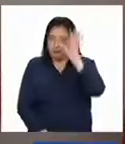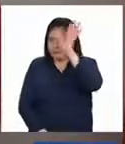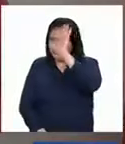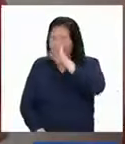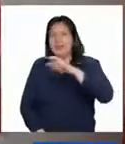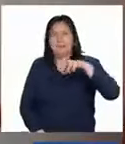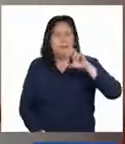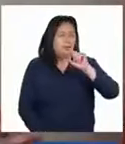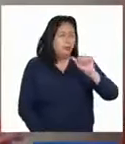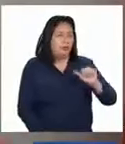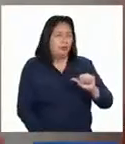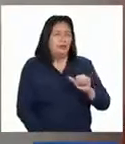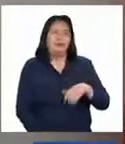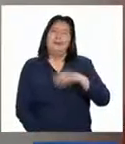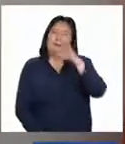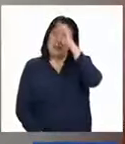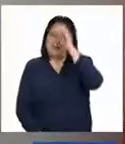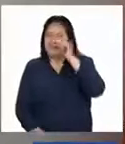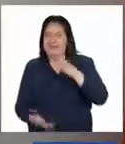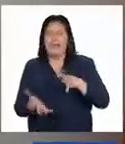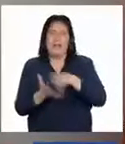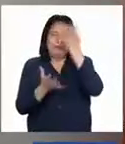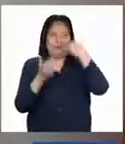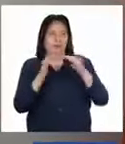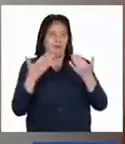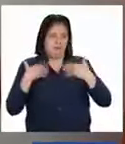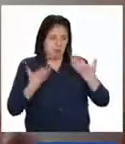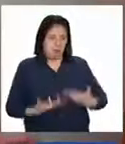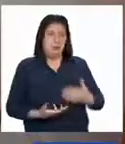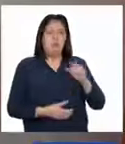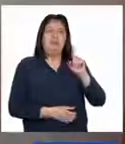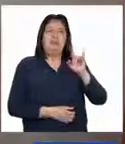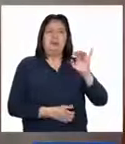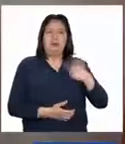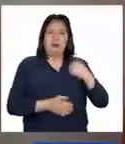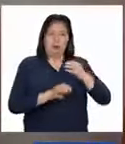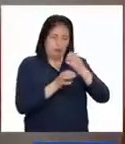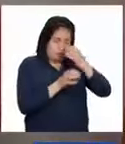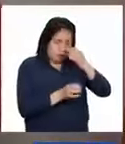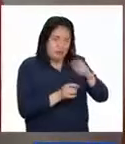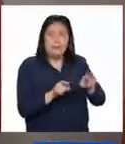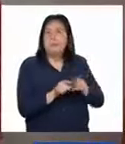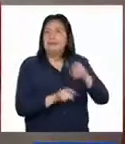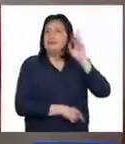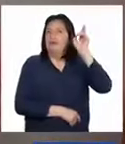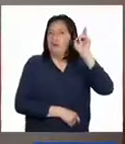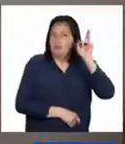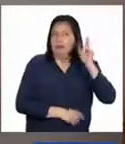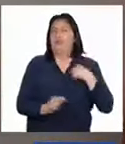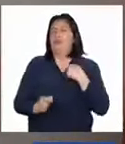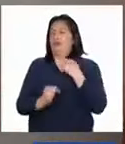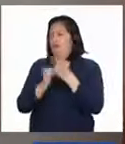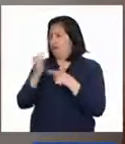Hola Paola, hola chicos de Aprendo en Casa. Mi nombre es Jimena y soy bióloga y profesora.